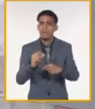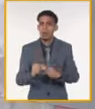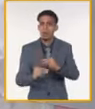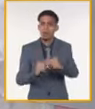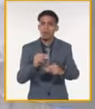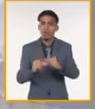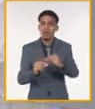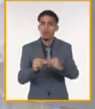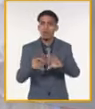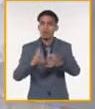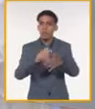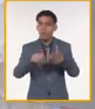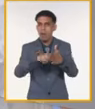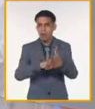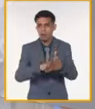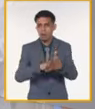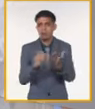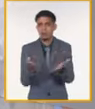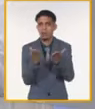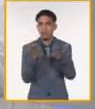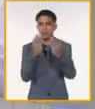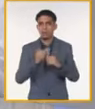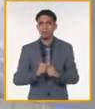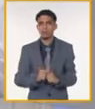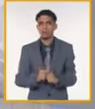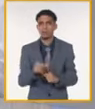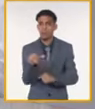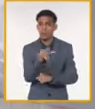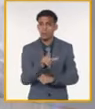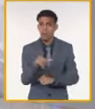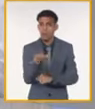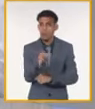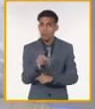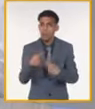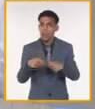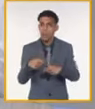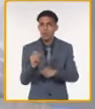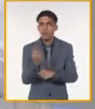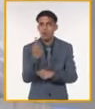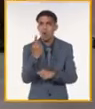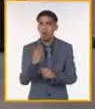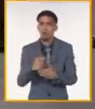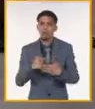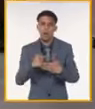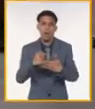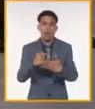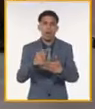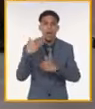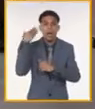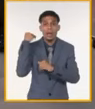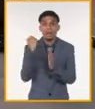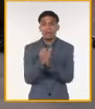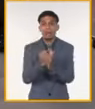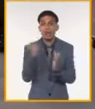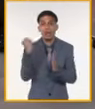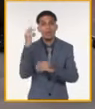de desarrollo local y tiene que ir buscando esas coherencias era ant se aprobaban centralmente se va a